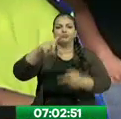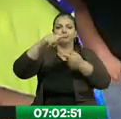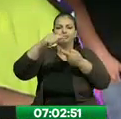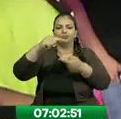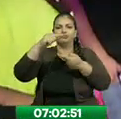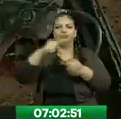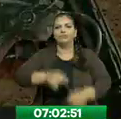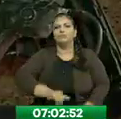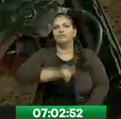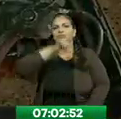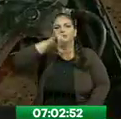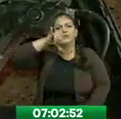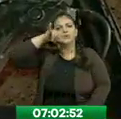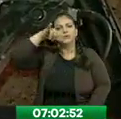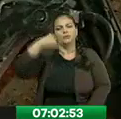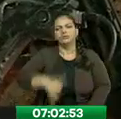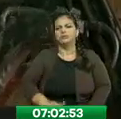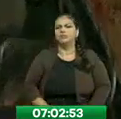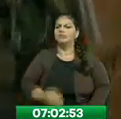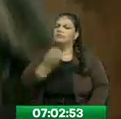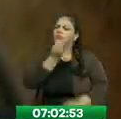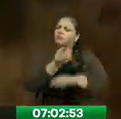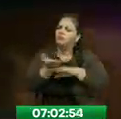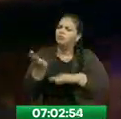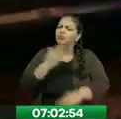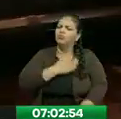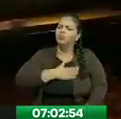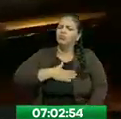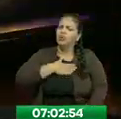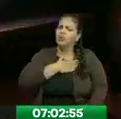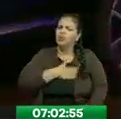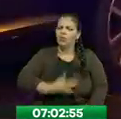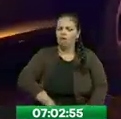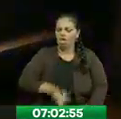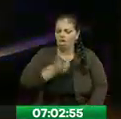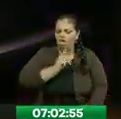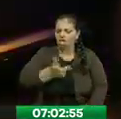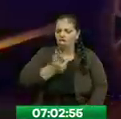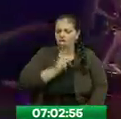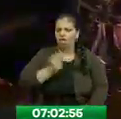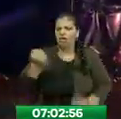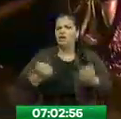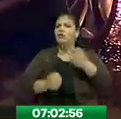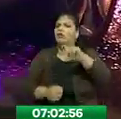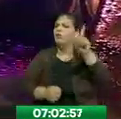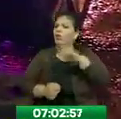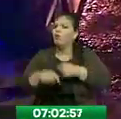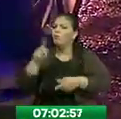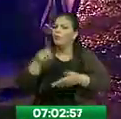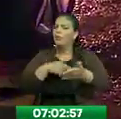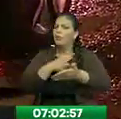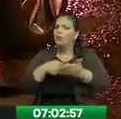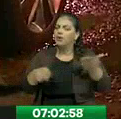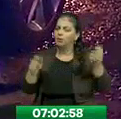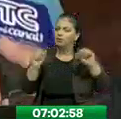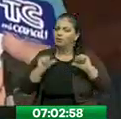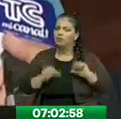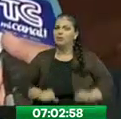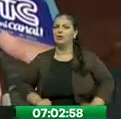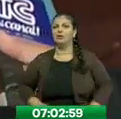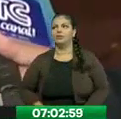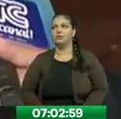Es malo manejar y a la vez usar bebidas alcohólicas de por medio. Al ser que no ha habido ni un muerto, porque ese golpe, ese impacto era para que haya